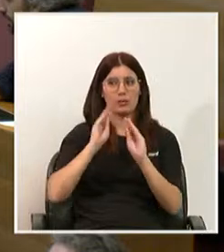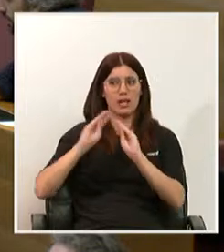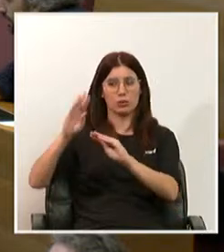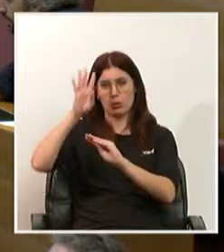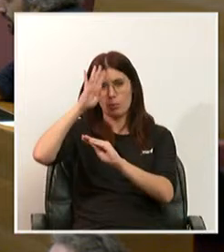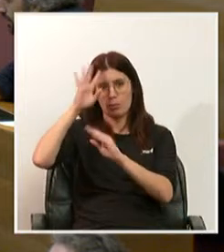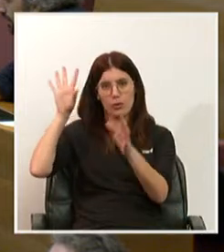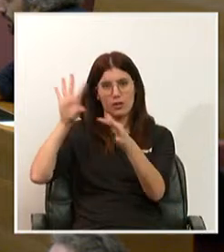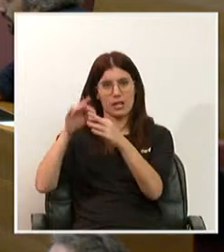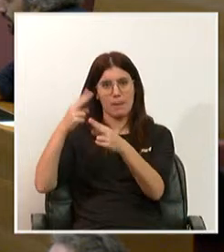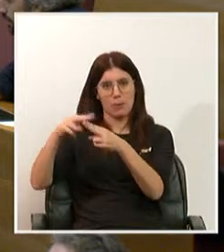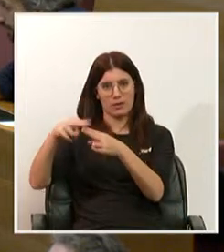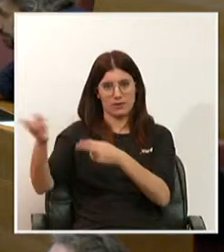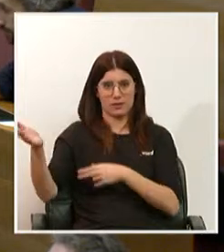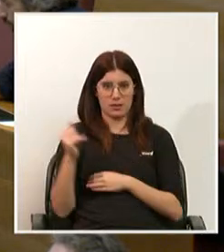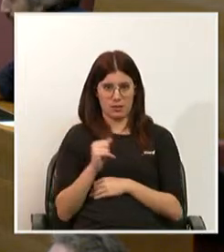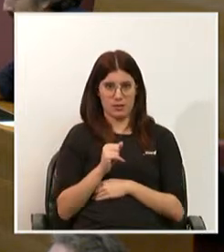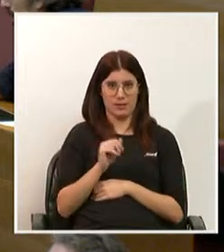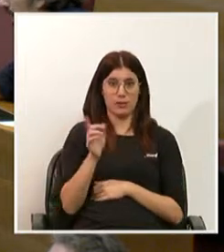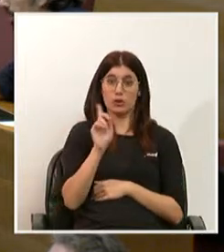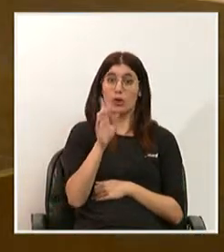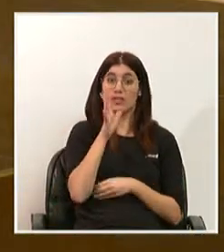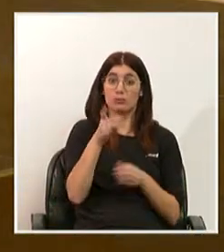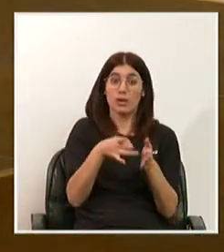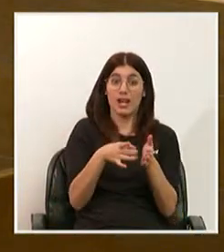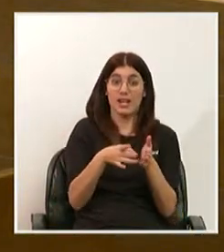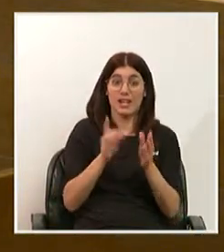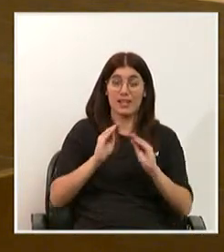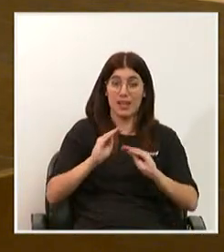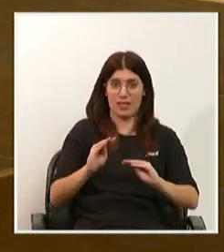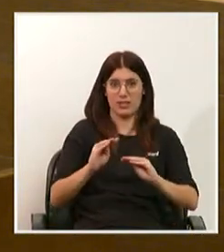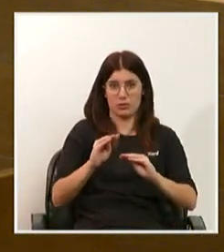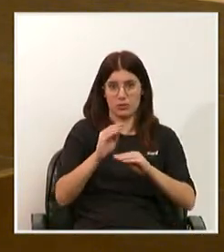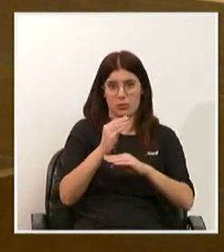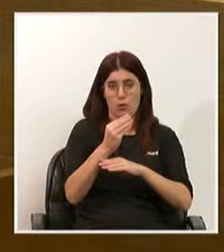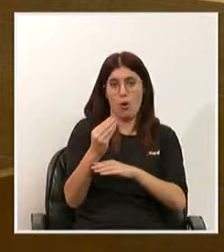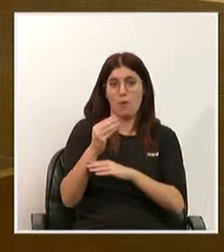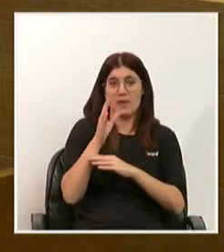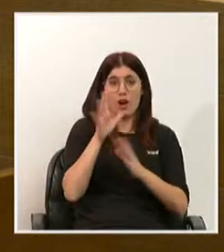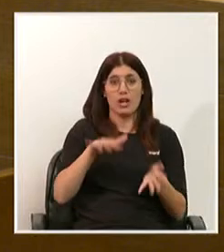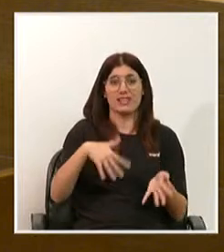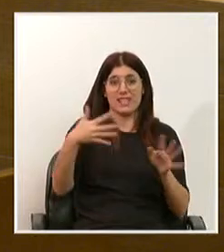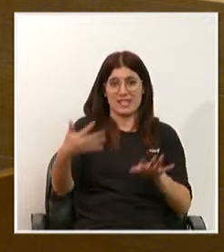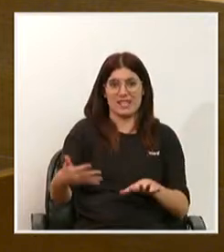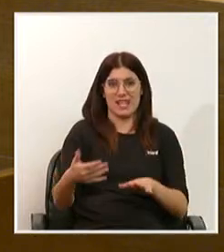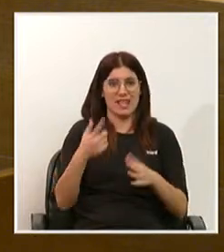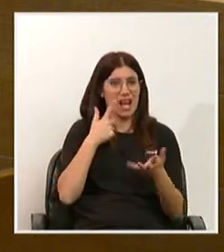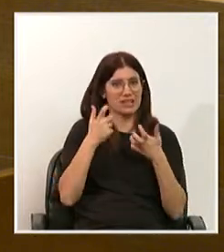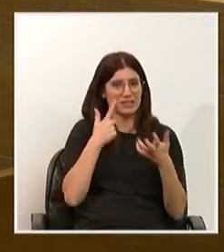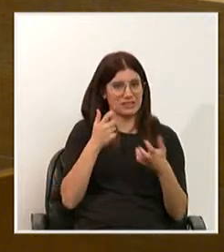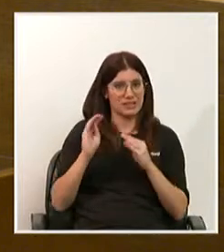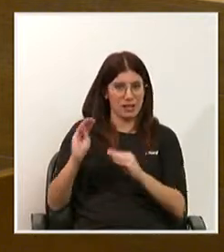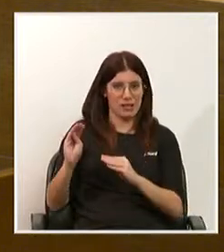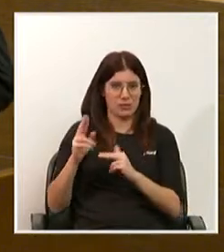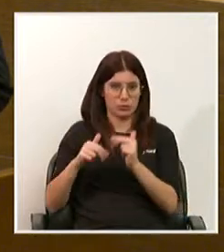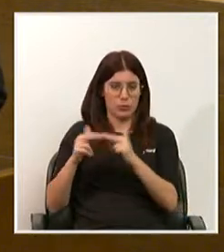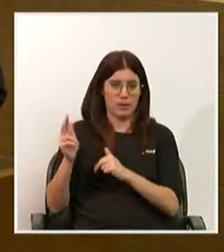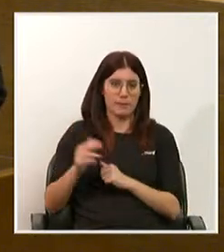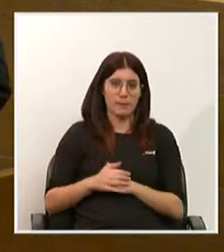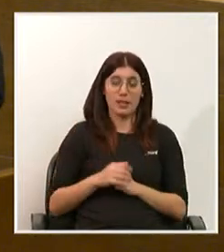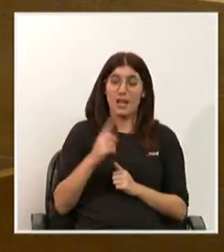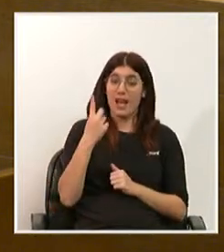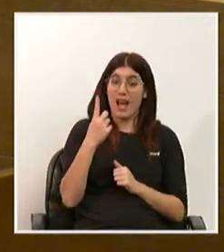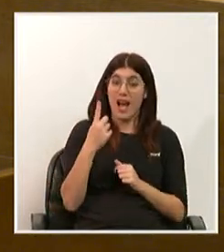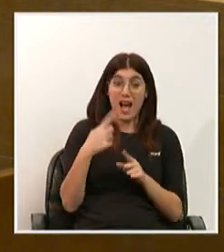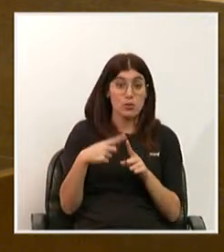política no por la calidad de su obra ni la trascendencia artística que tenga miren hay un caso